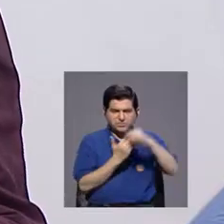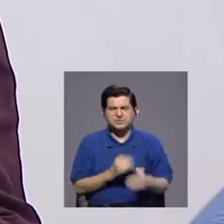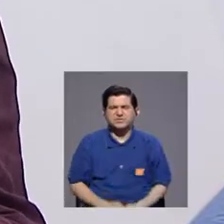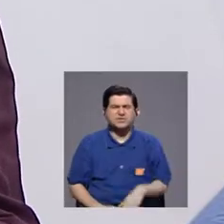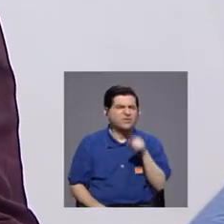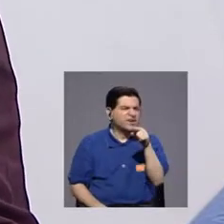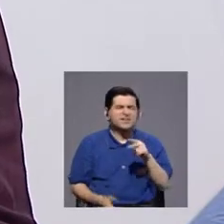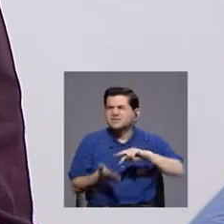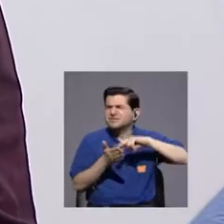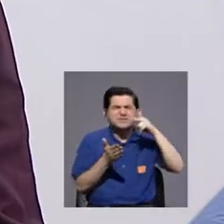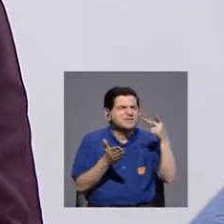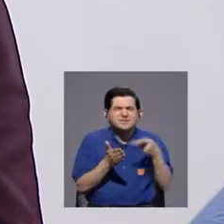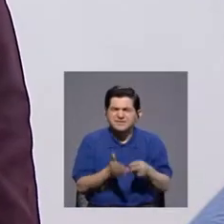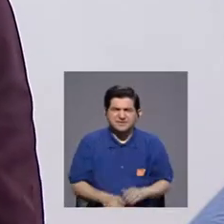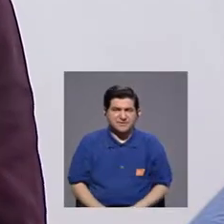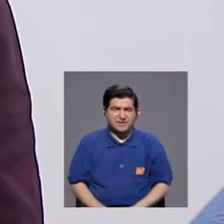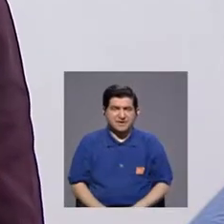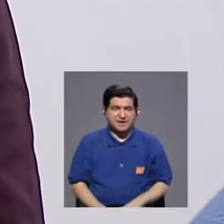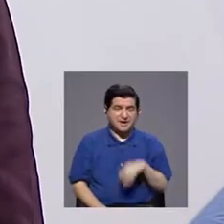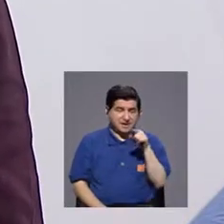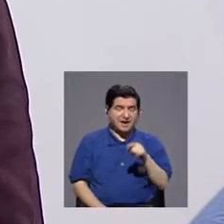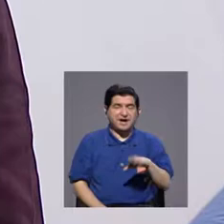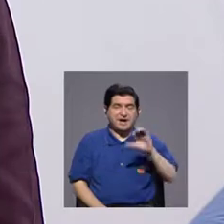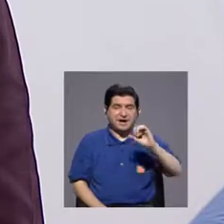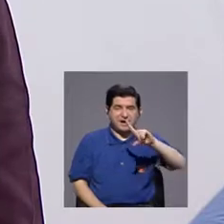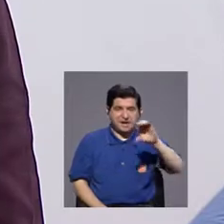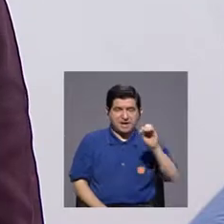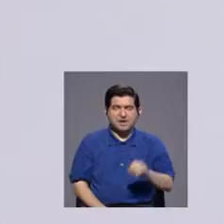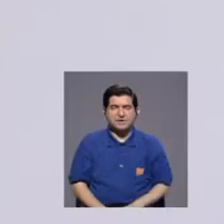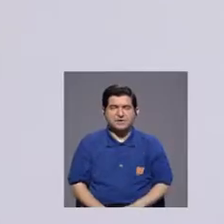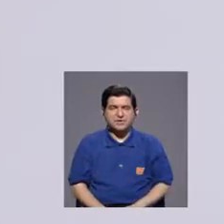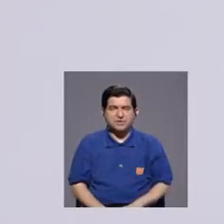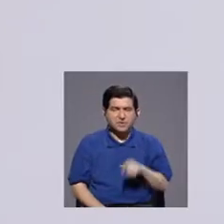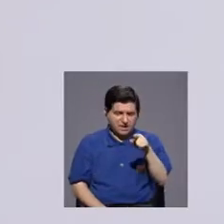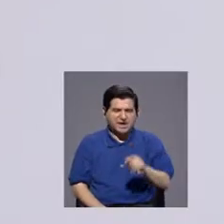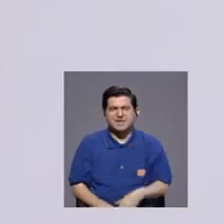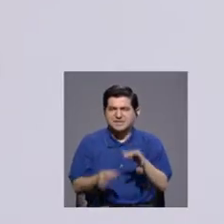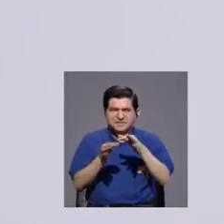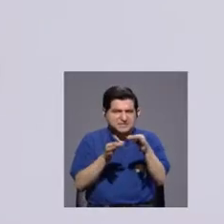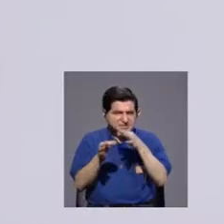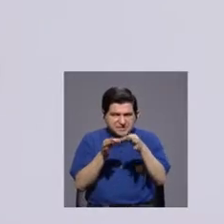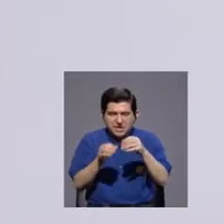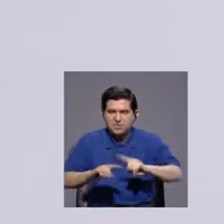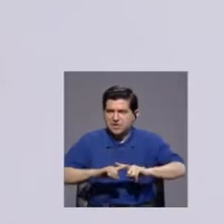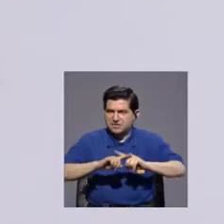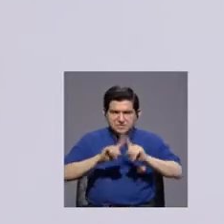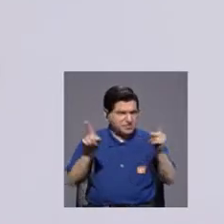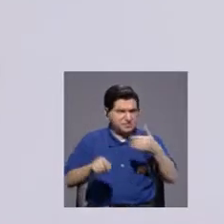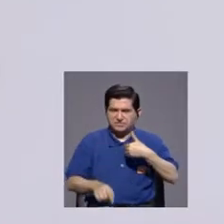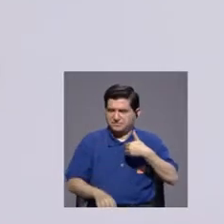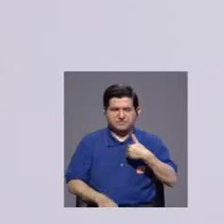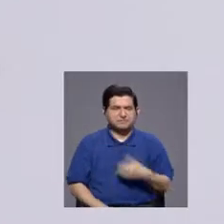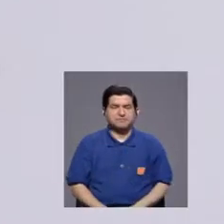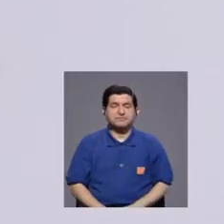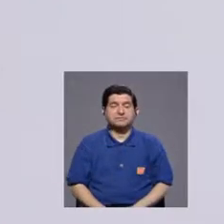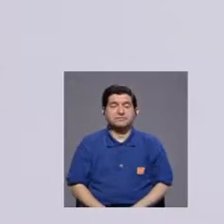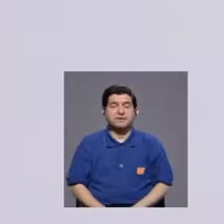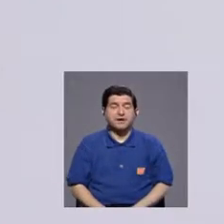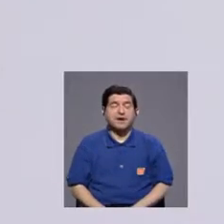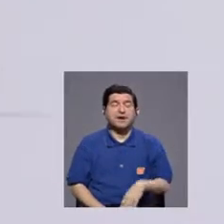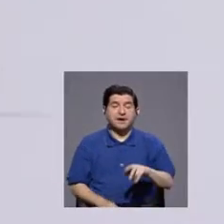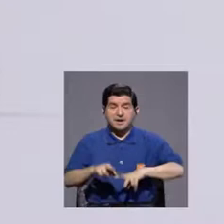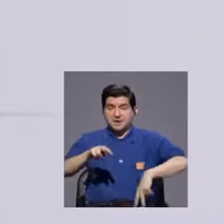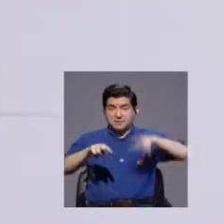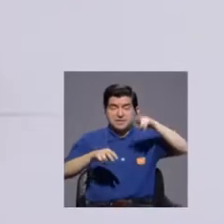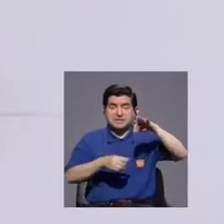lo que tenemos por un callo en cabello embriogénicos es una masa de células indiferenciadas tiene la ventaja con respecto a la semilla